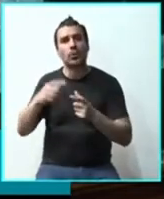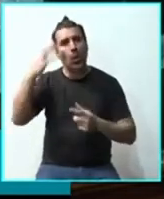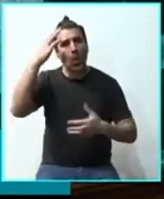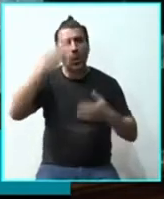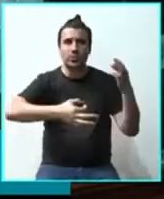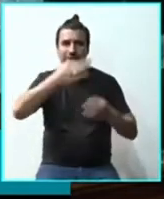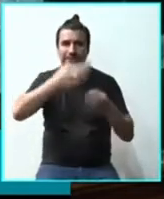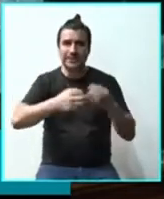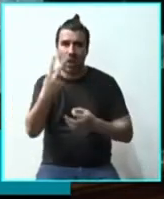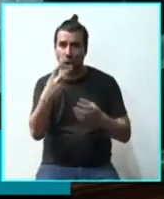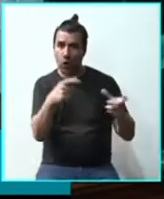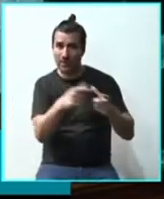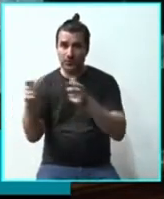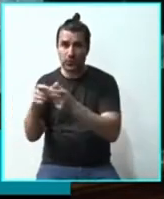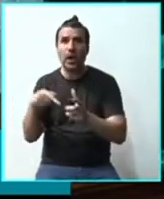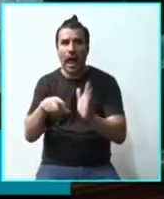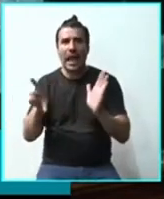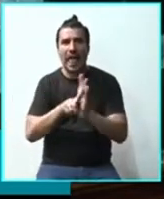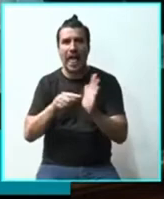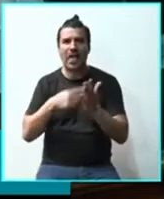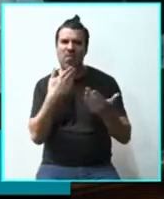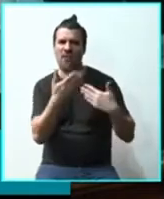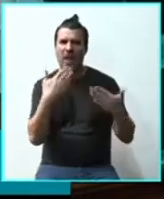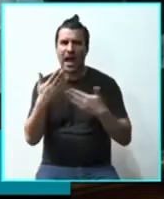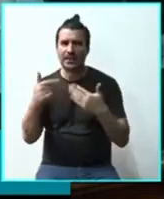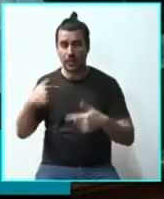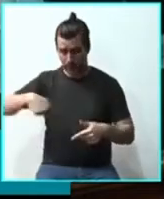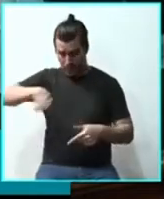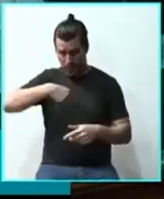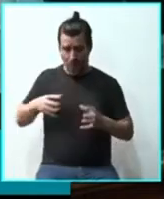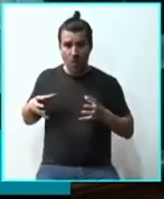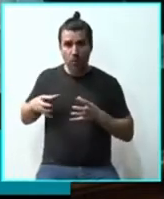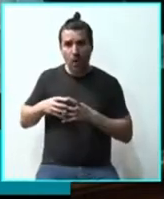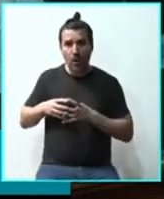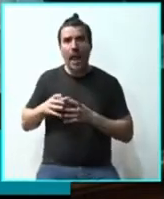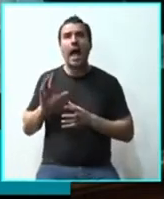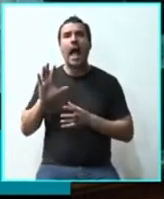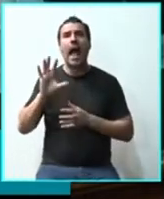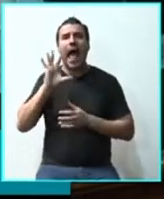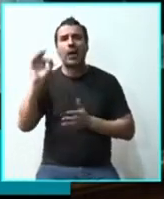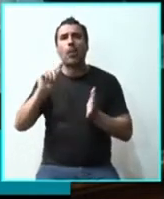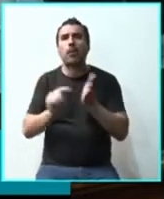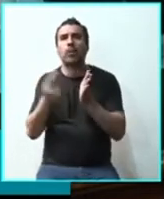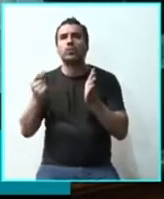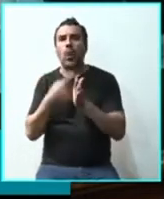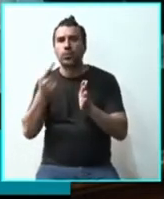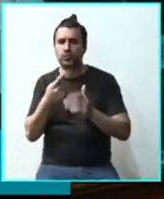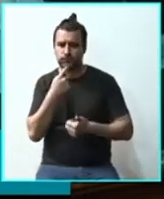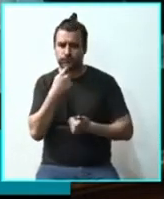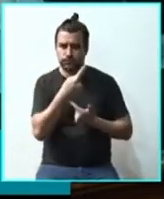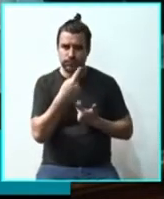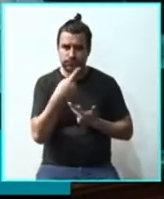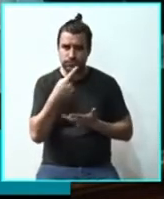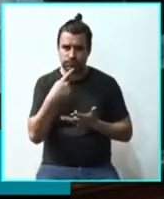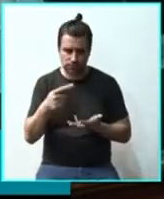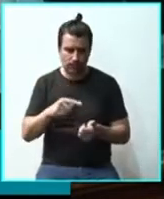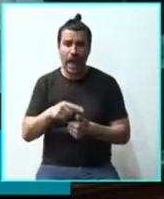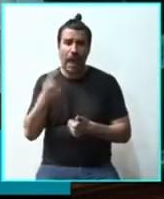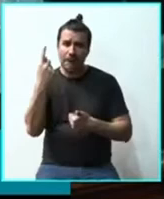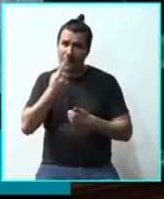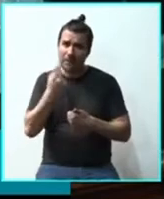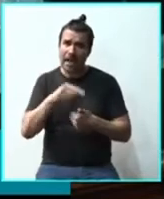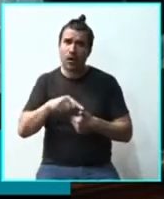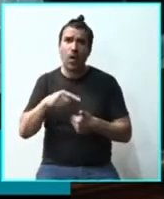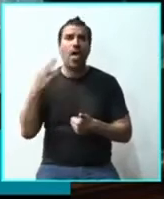iba en esa línea. Desde nuestro bloque planteamos algunas objeciones. La primera objeción es que nos parecía que había que escuchar a